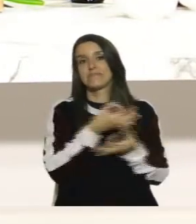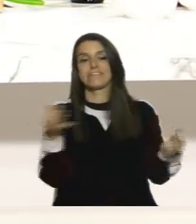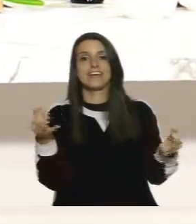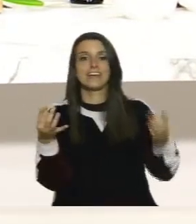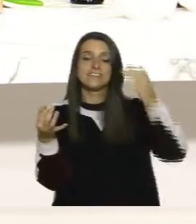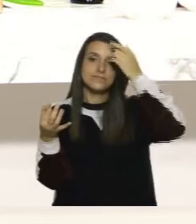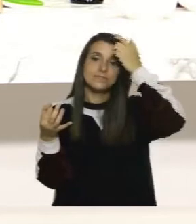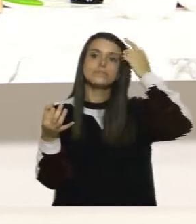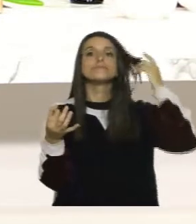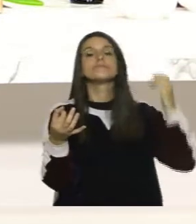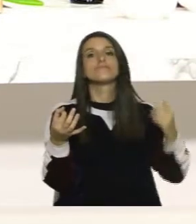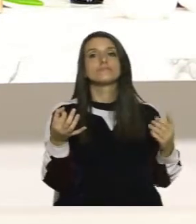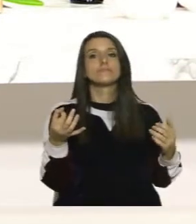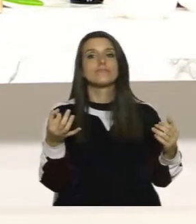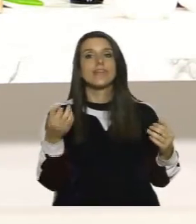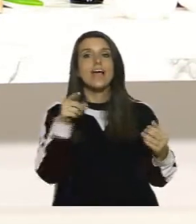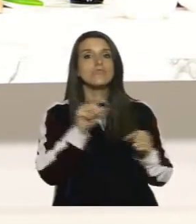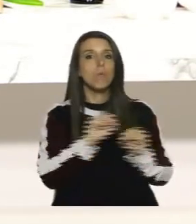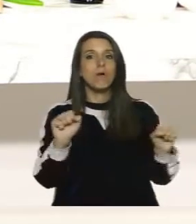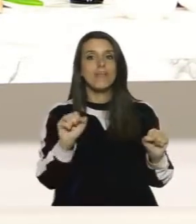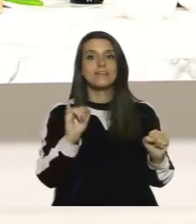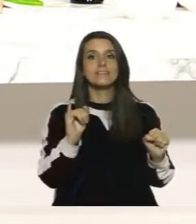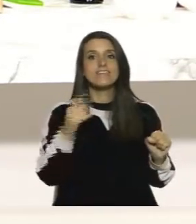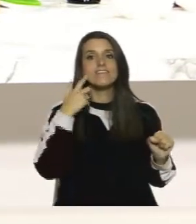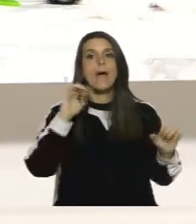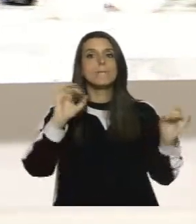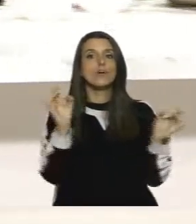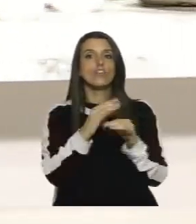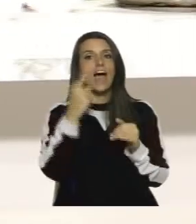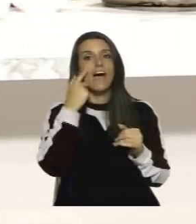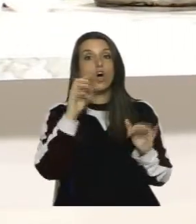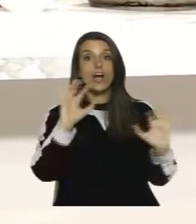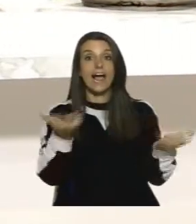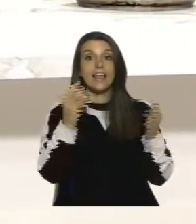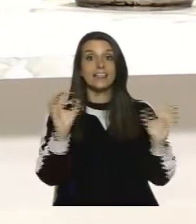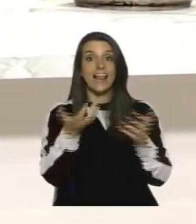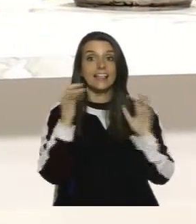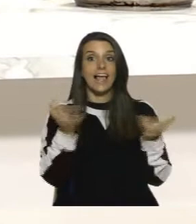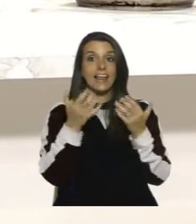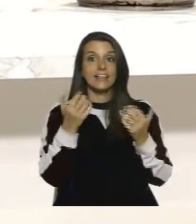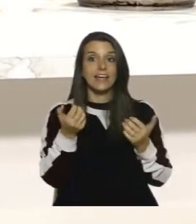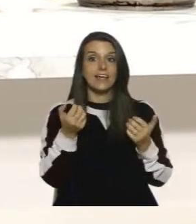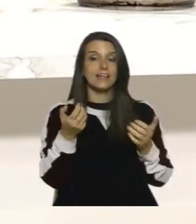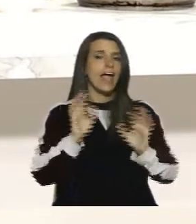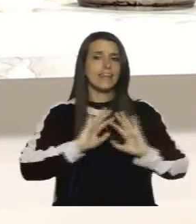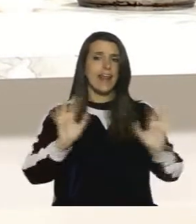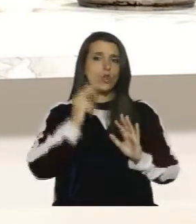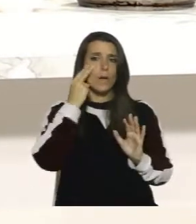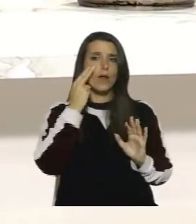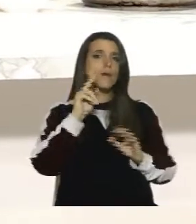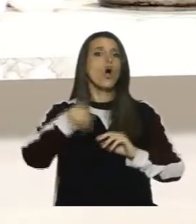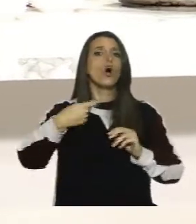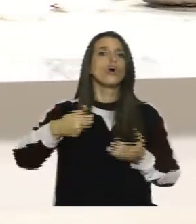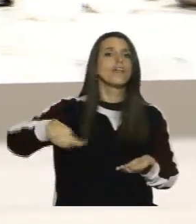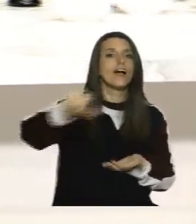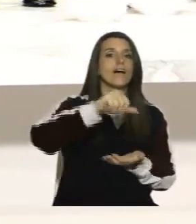¡Bien! ¡Una maravilla! Esto ya. Esa la puedo usar, vamos. Por supuesto. Vamos, la necesitamos. No te dejamos. Caliente. Dejámosla está acá. Caliente. No te vamos a quemar. Ponete otra ahí. Ay, este es